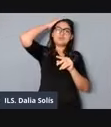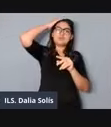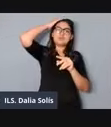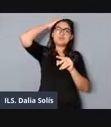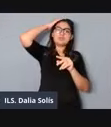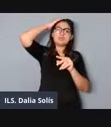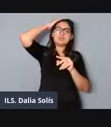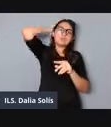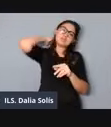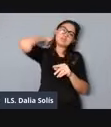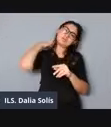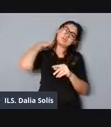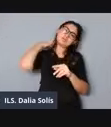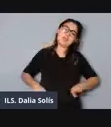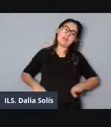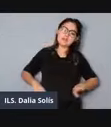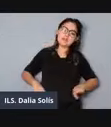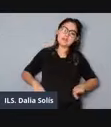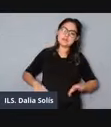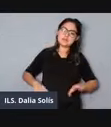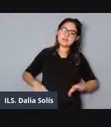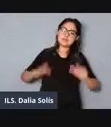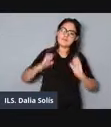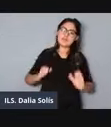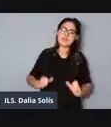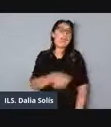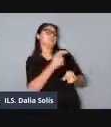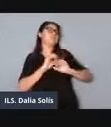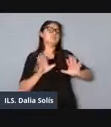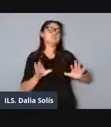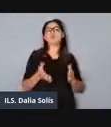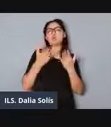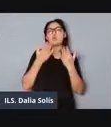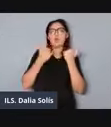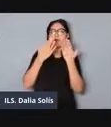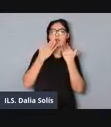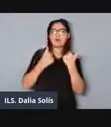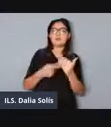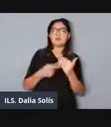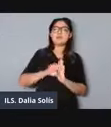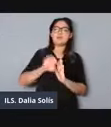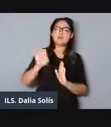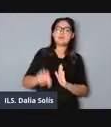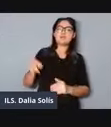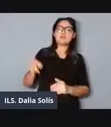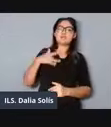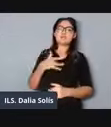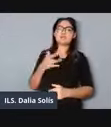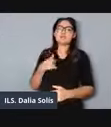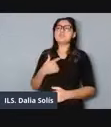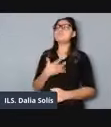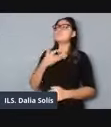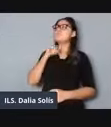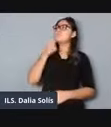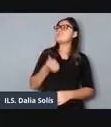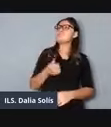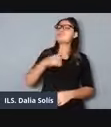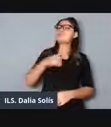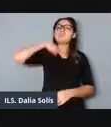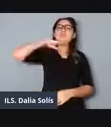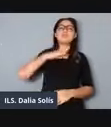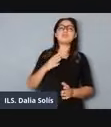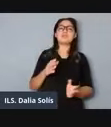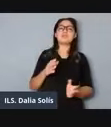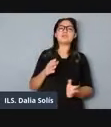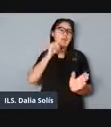tú también estás dentro de un rango donde dices, pues yo ni culpa, ni frío, ni caliente, ni azul, ni buenas noches, pues entonces allí tendríamos que estar viendo